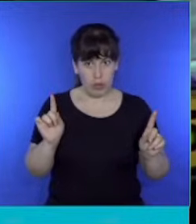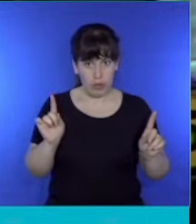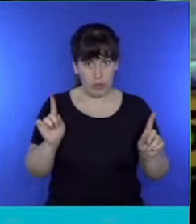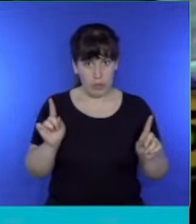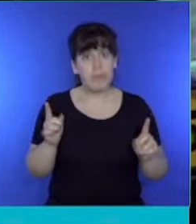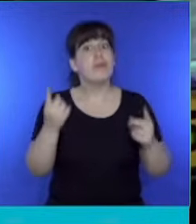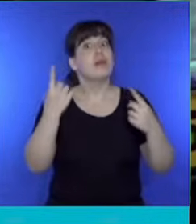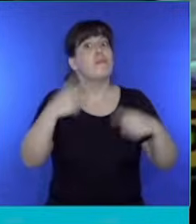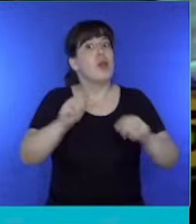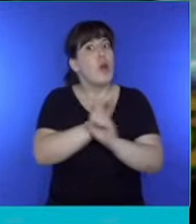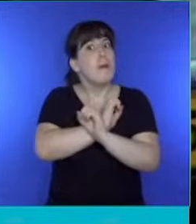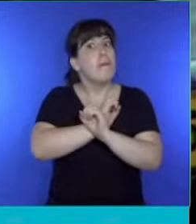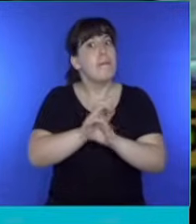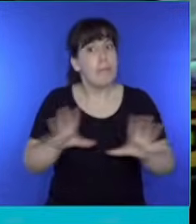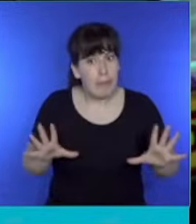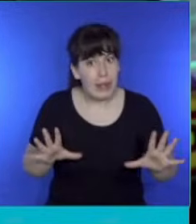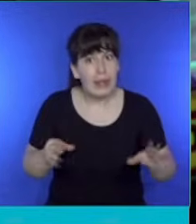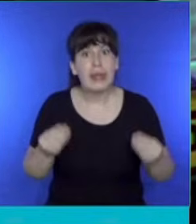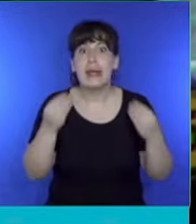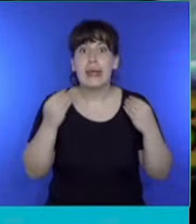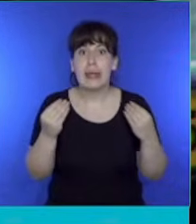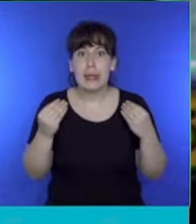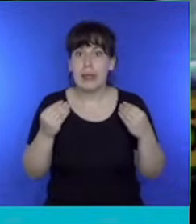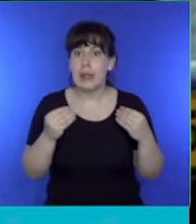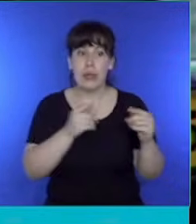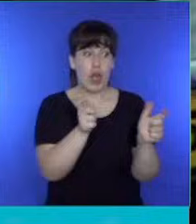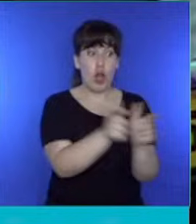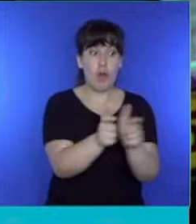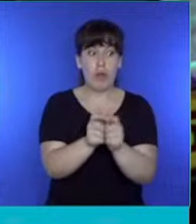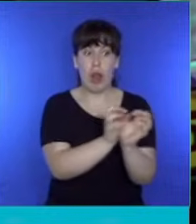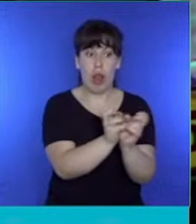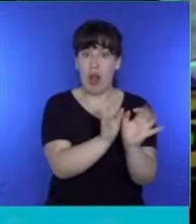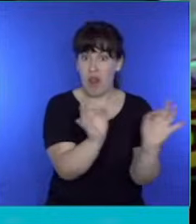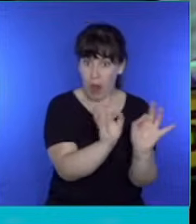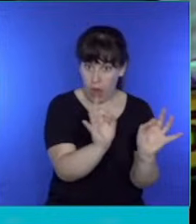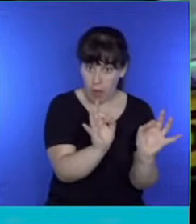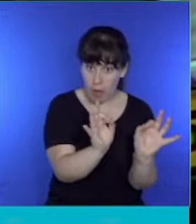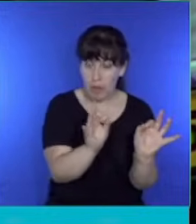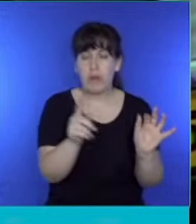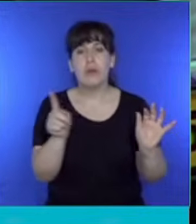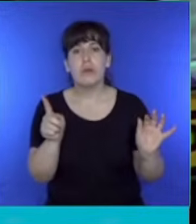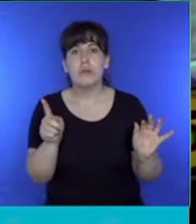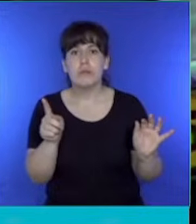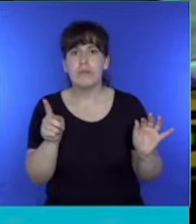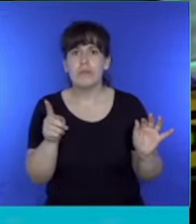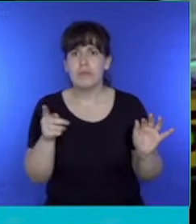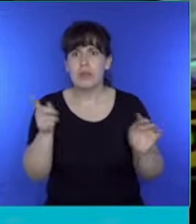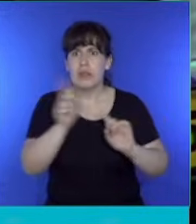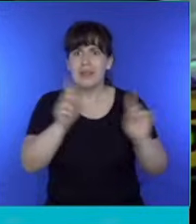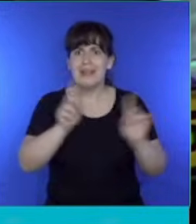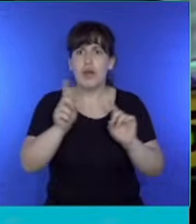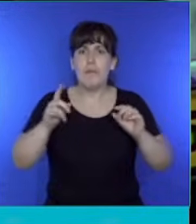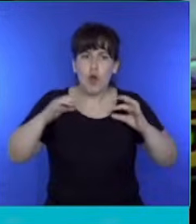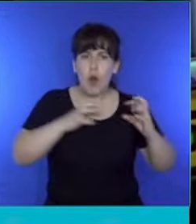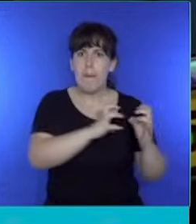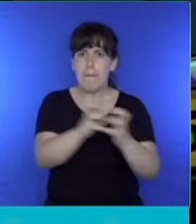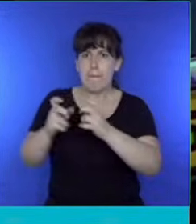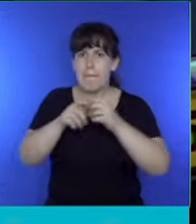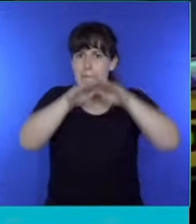Pero con la gravedad de que además de no tratarlo en ninguna comisión, no hubo labor parlamentaria ese